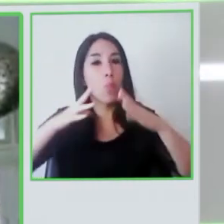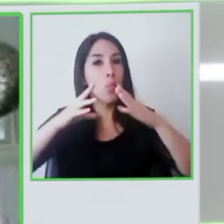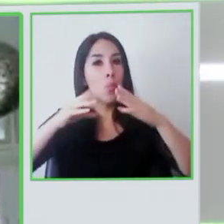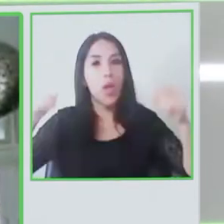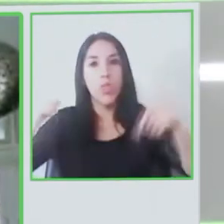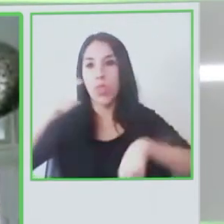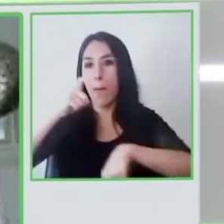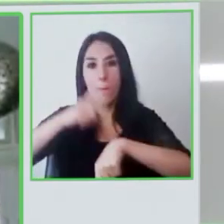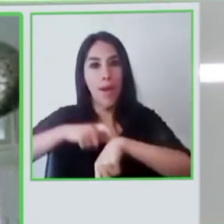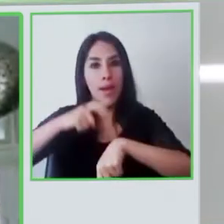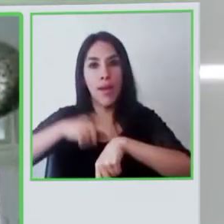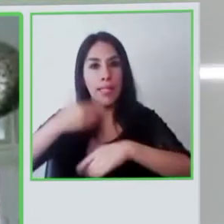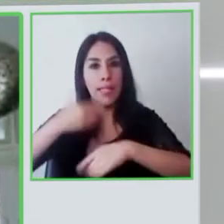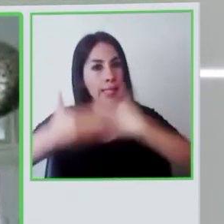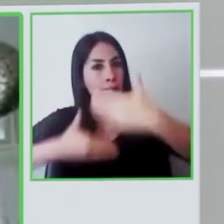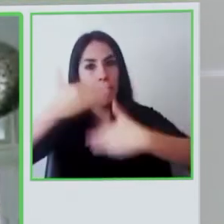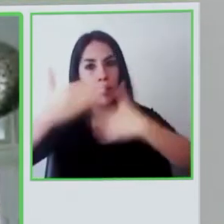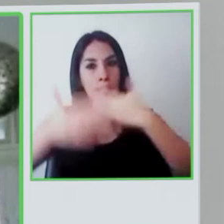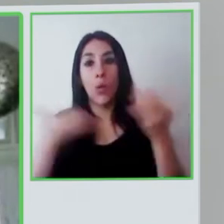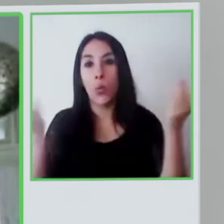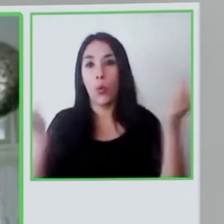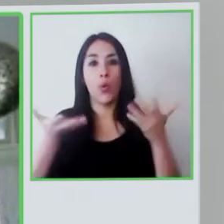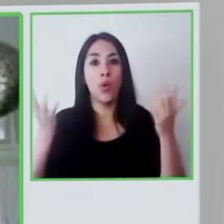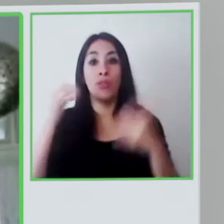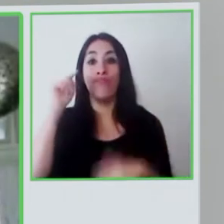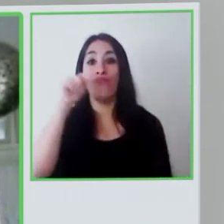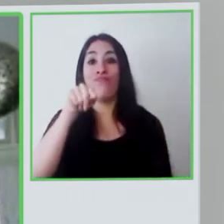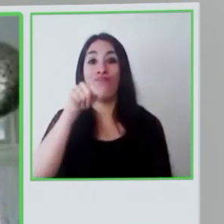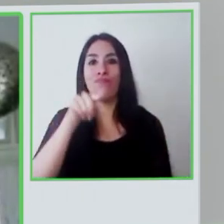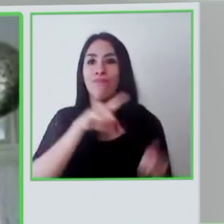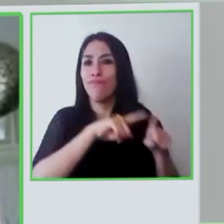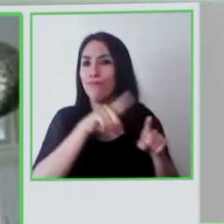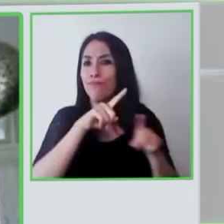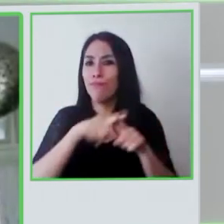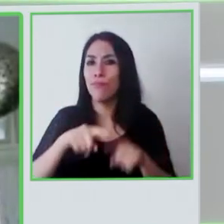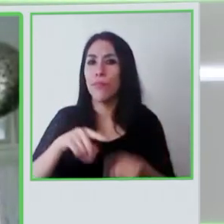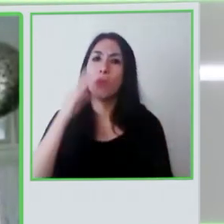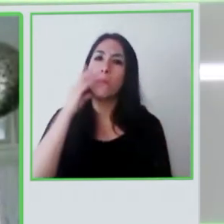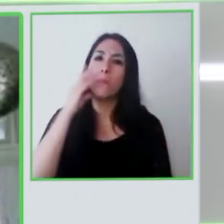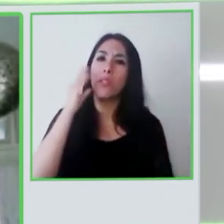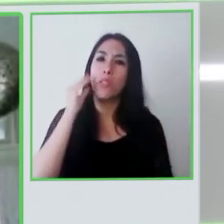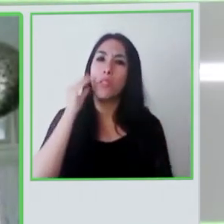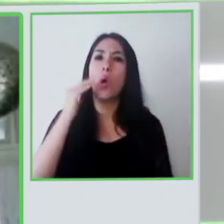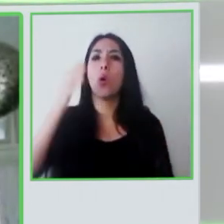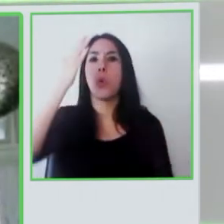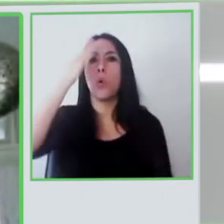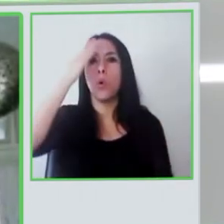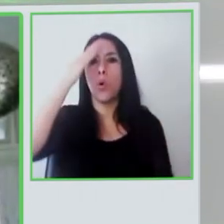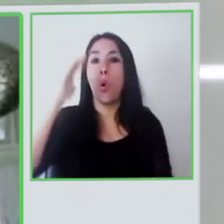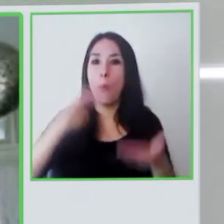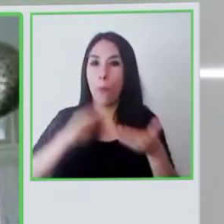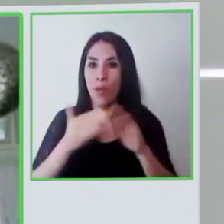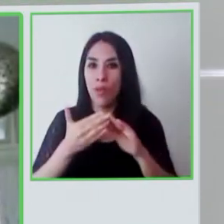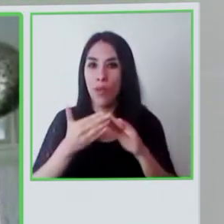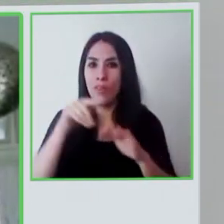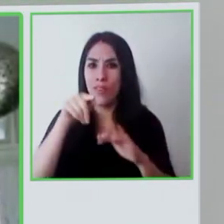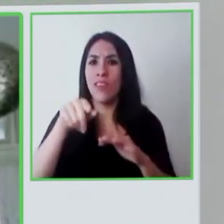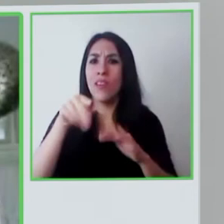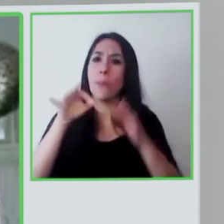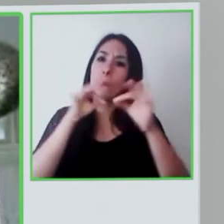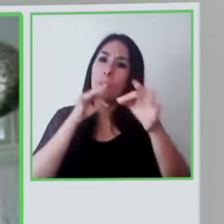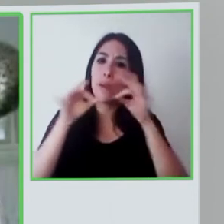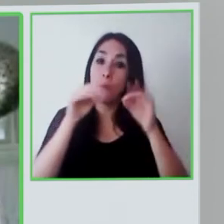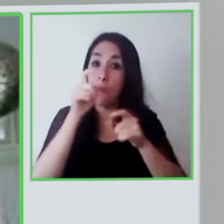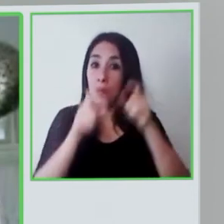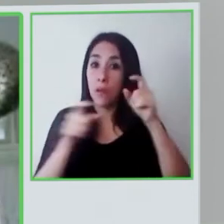darle sentido a las diferentes experiencias y sabemos desde nuestra comunidad que escuchamos una y otra vez de los empleados con los que